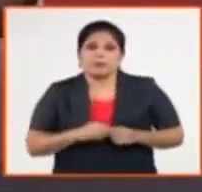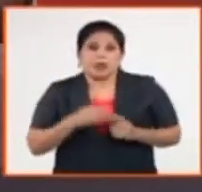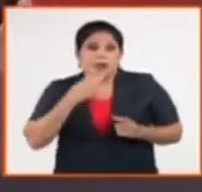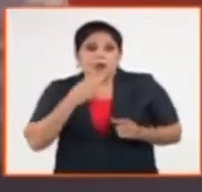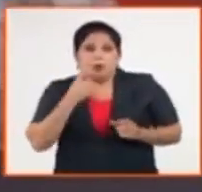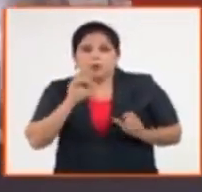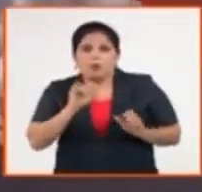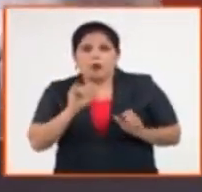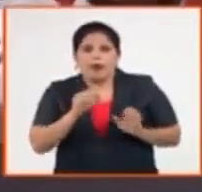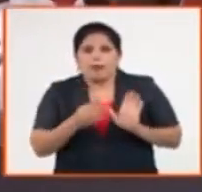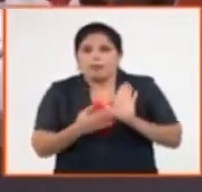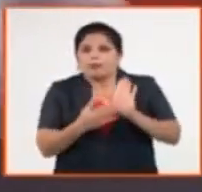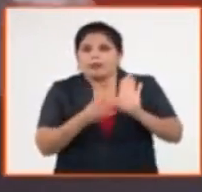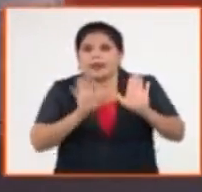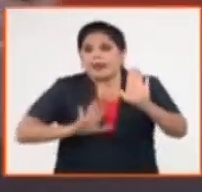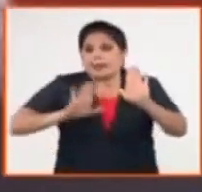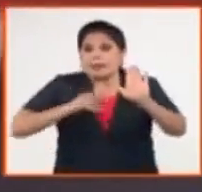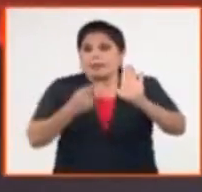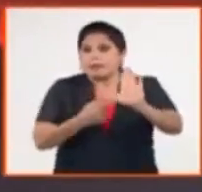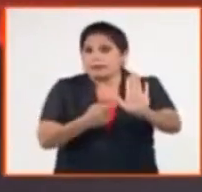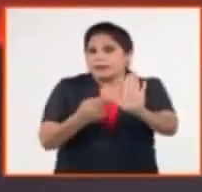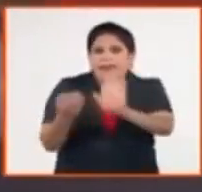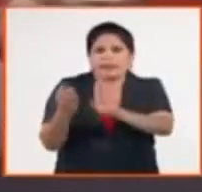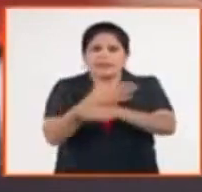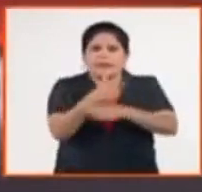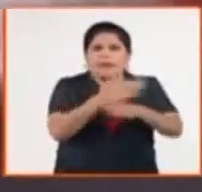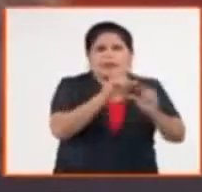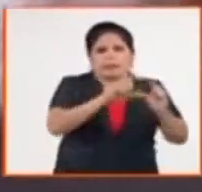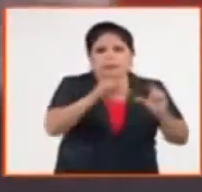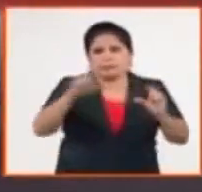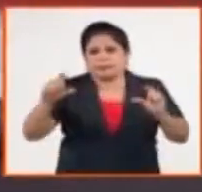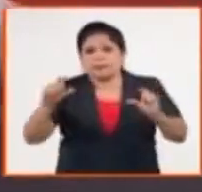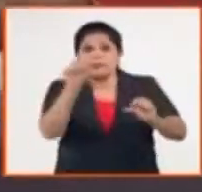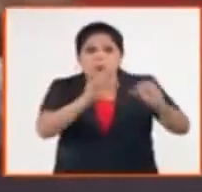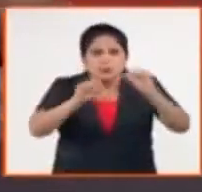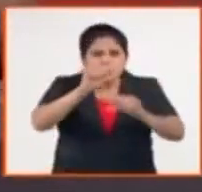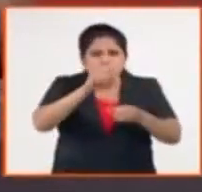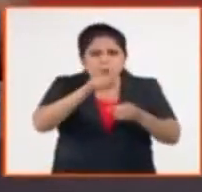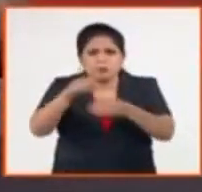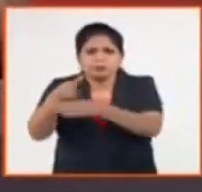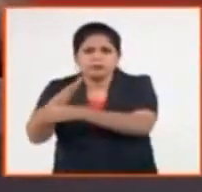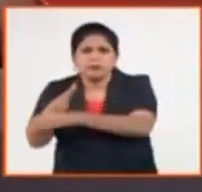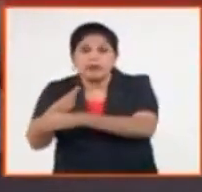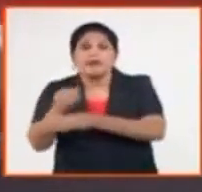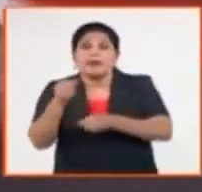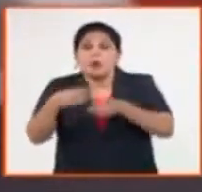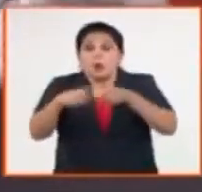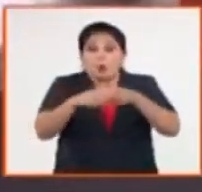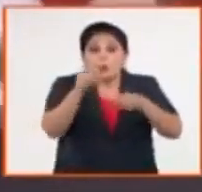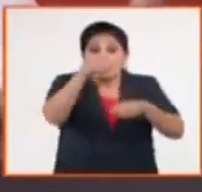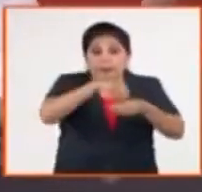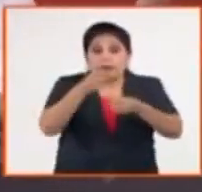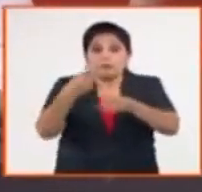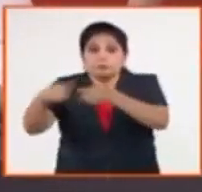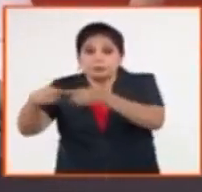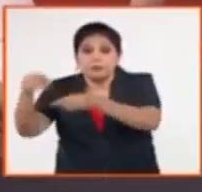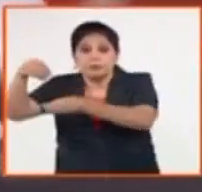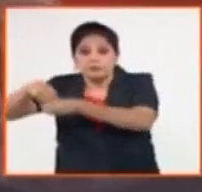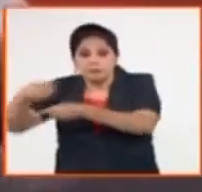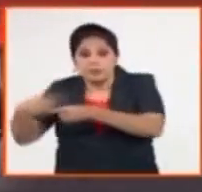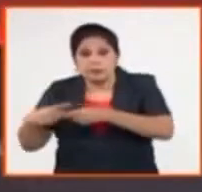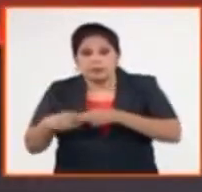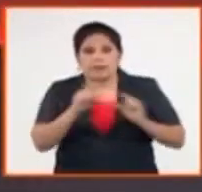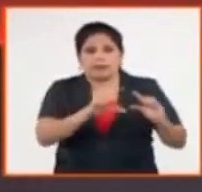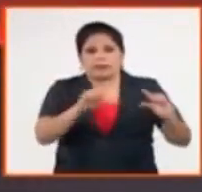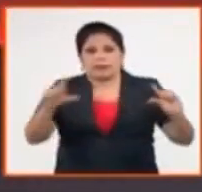sistema inmune el antígeno en diferentes contextos. Y eso moviliza distintos componentes del sistema inmune en la respuesta contra